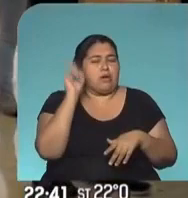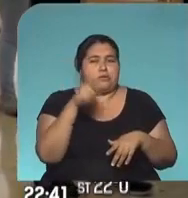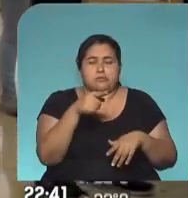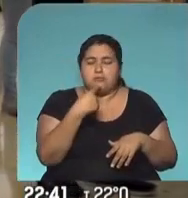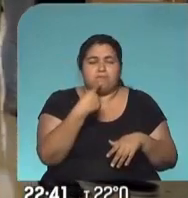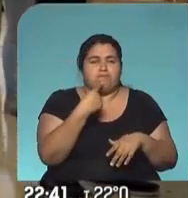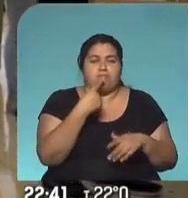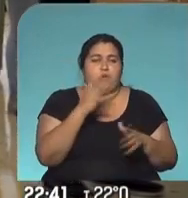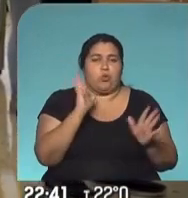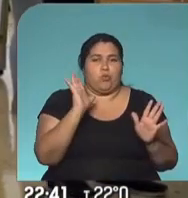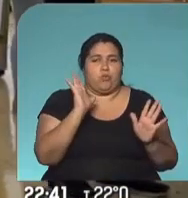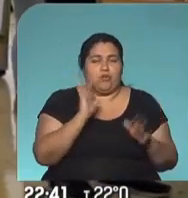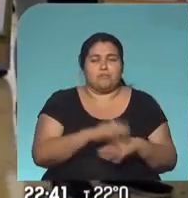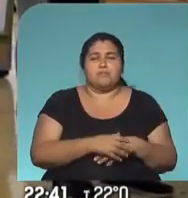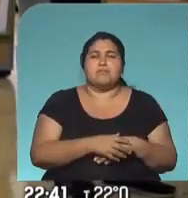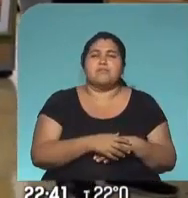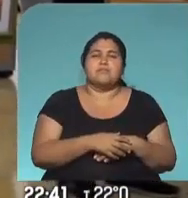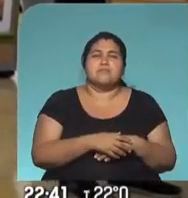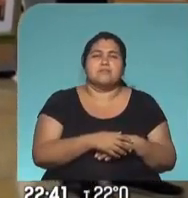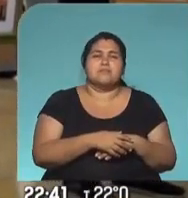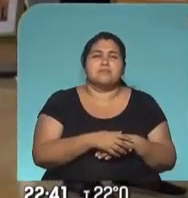abierto.